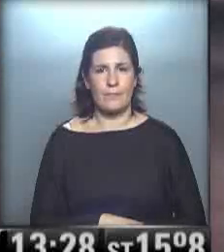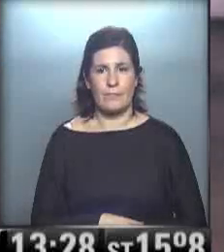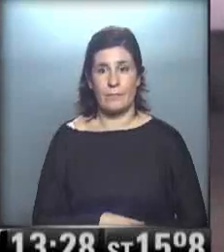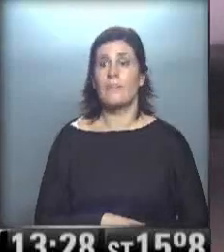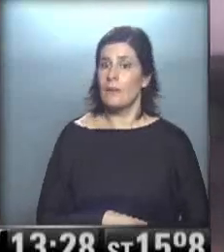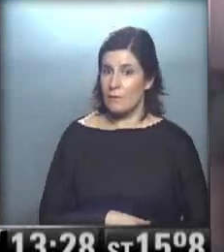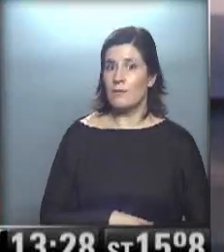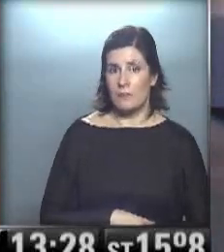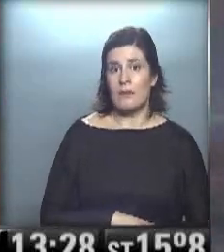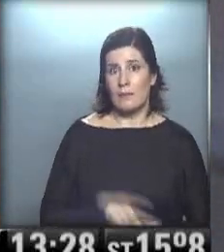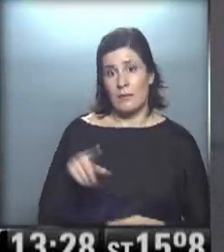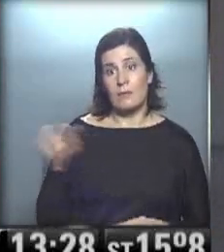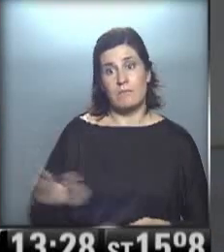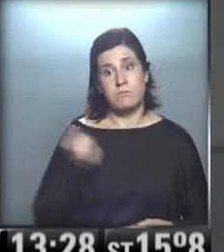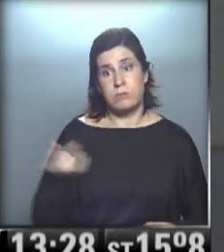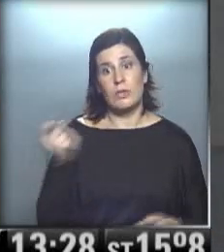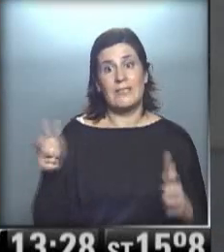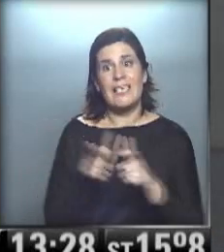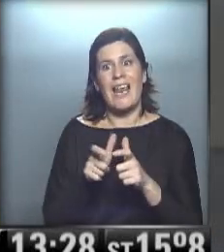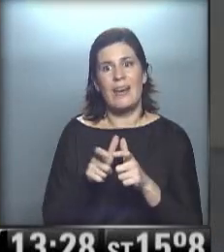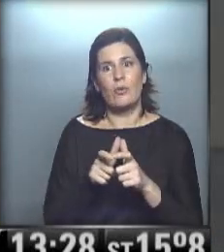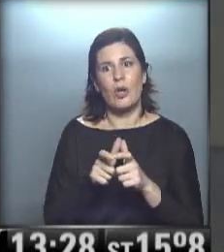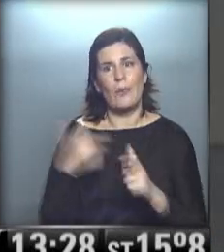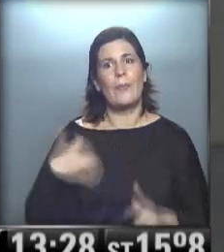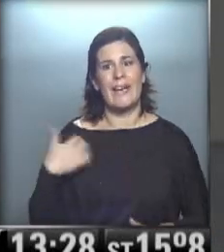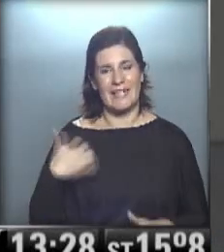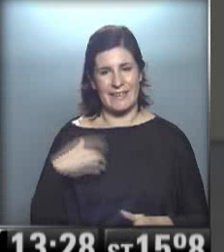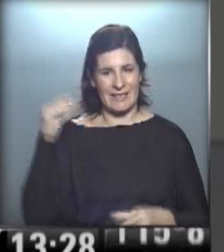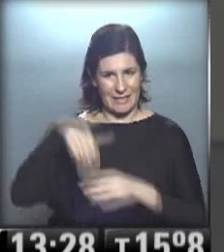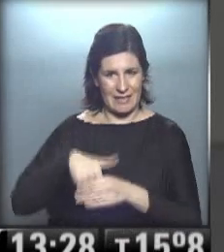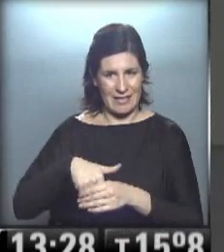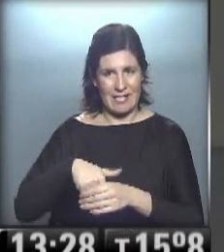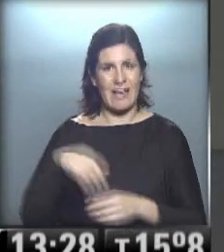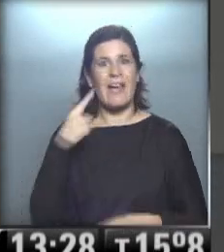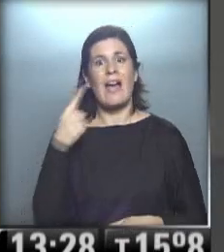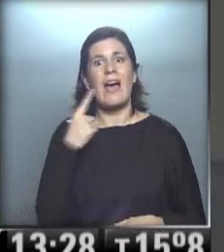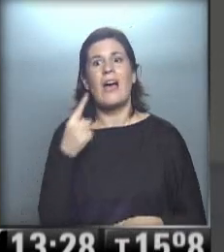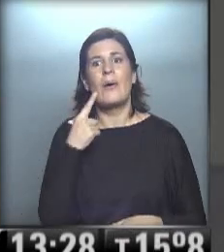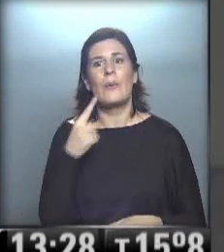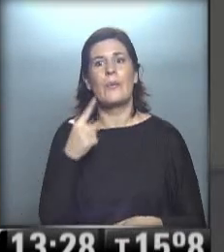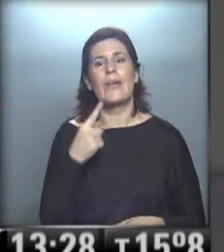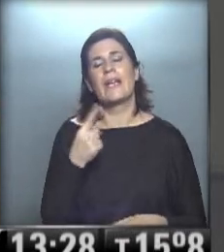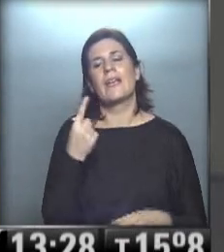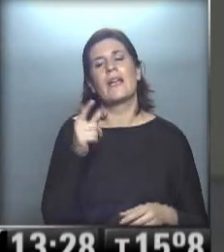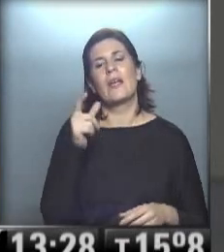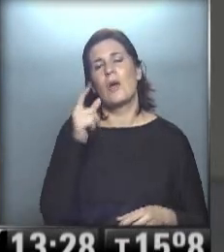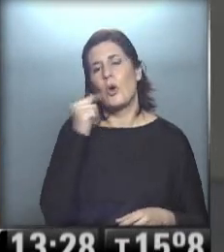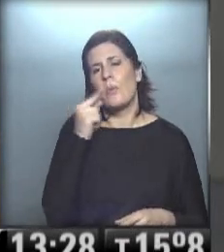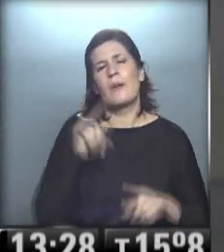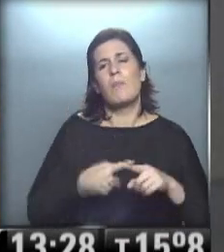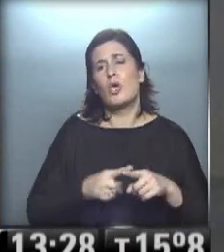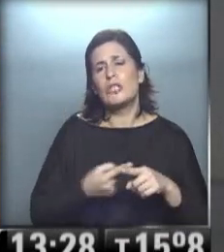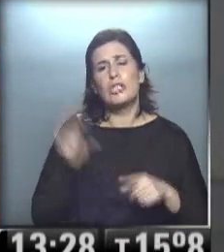Es una importante reunión para la República Argentina y a propósito de esto conversamos con Emir Sader, sociólogo y cientista